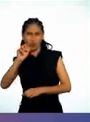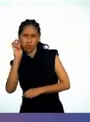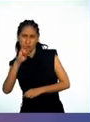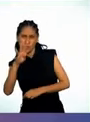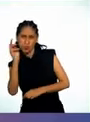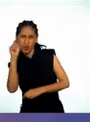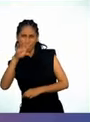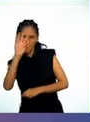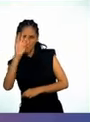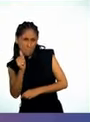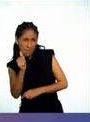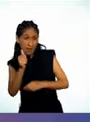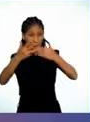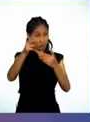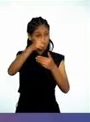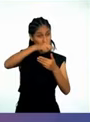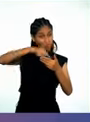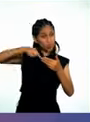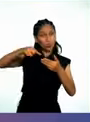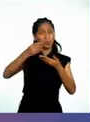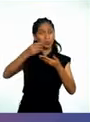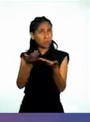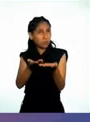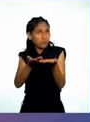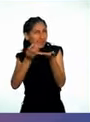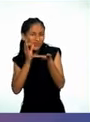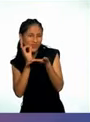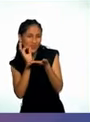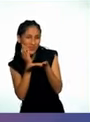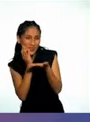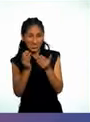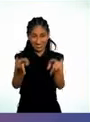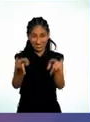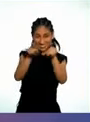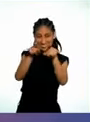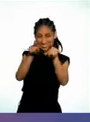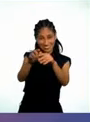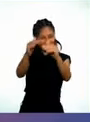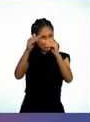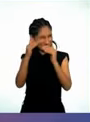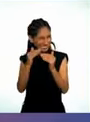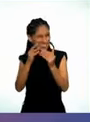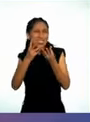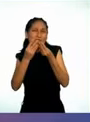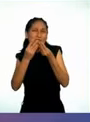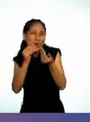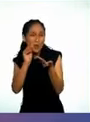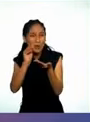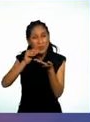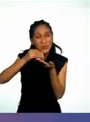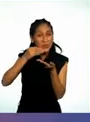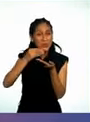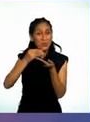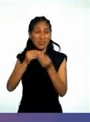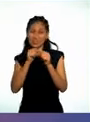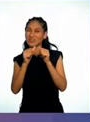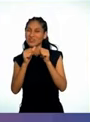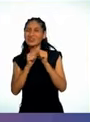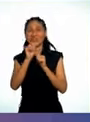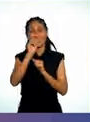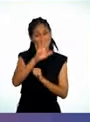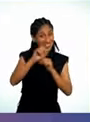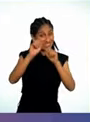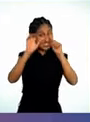the dark souls suites embarazoso plate esport trini soles teléfono number five six